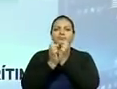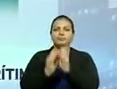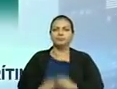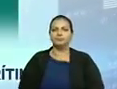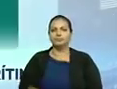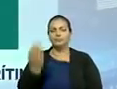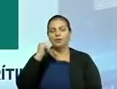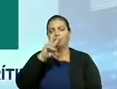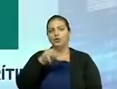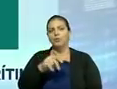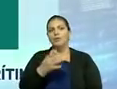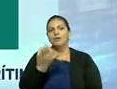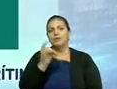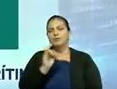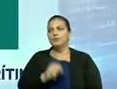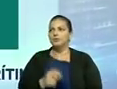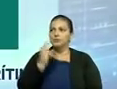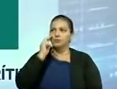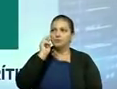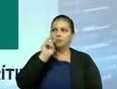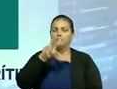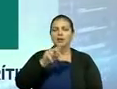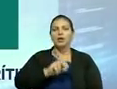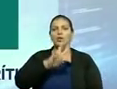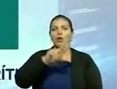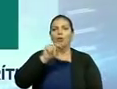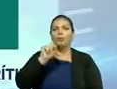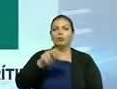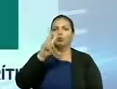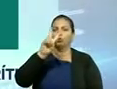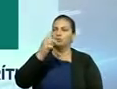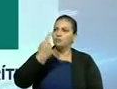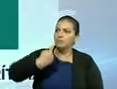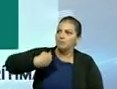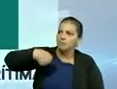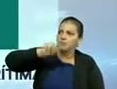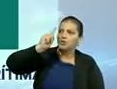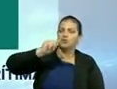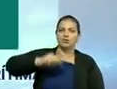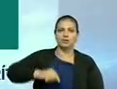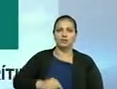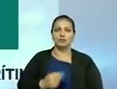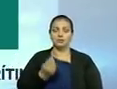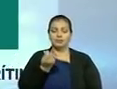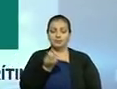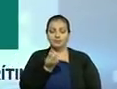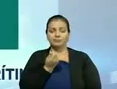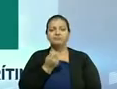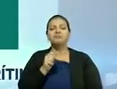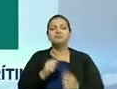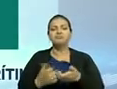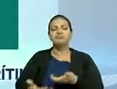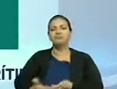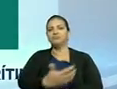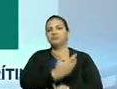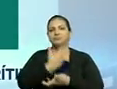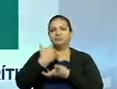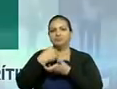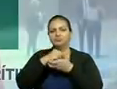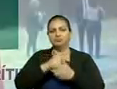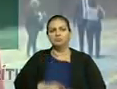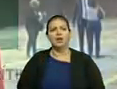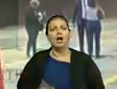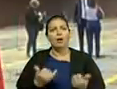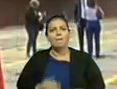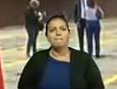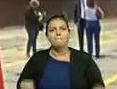2.2 millones de TEUs. Con esta obra se estima que cada buque podrá aumentar un promedio de 800